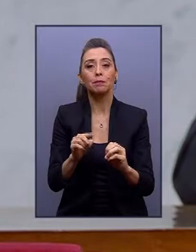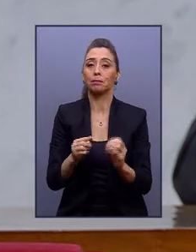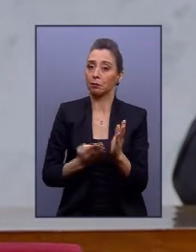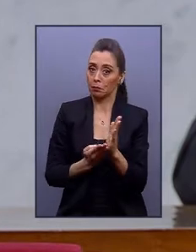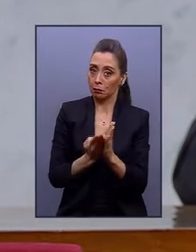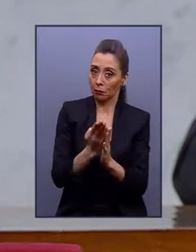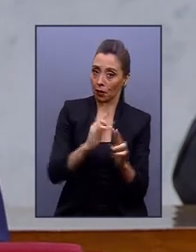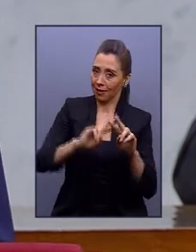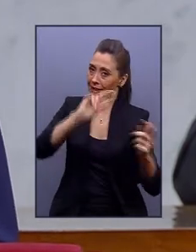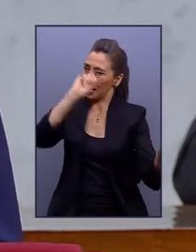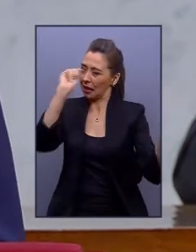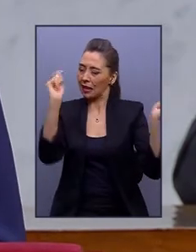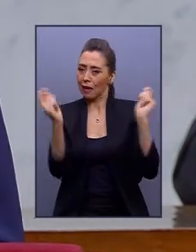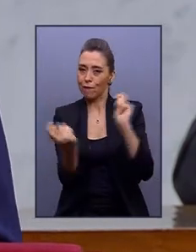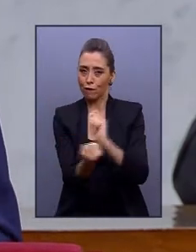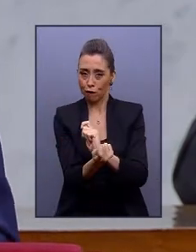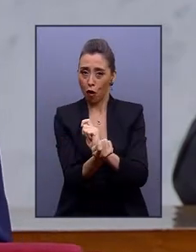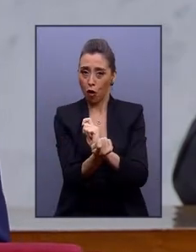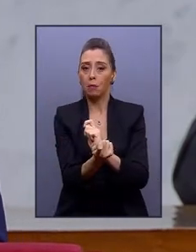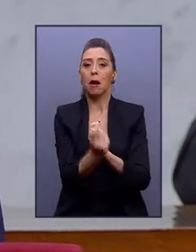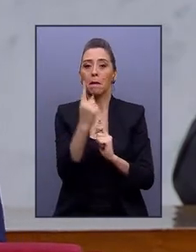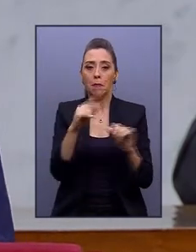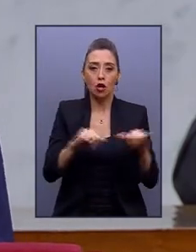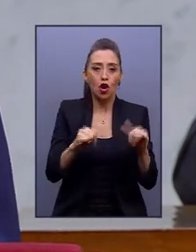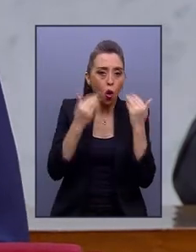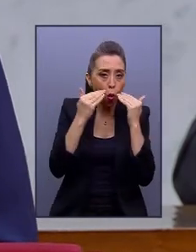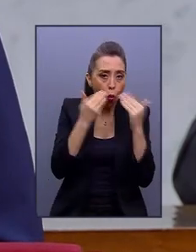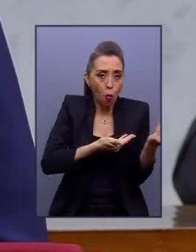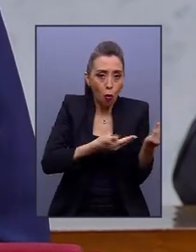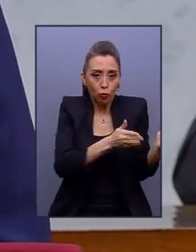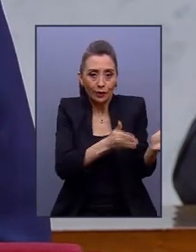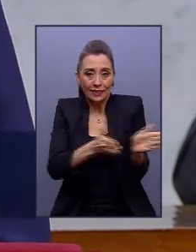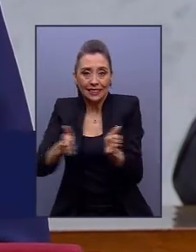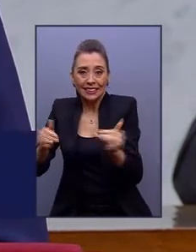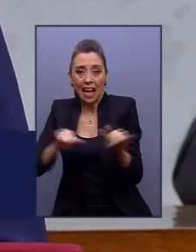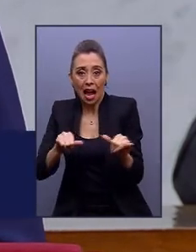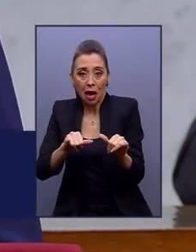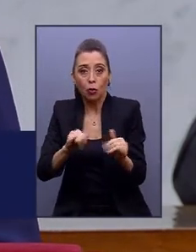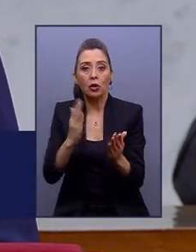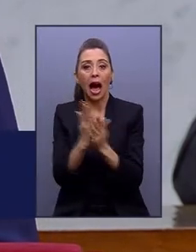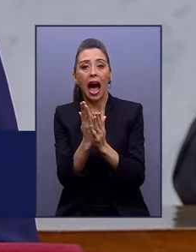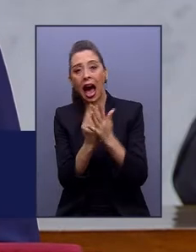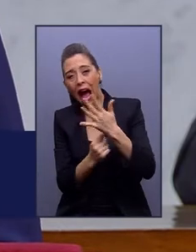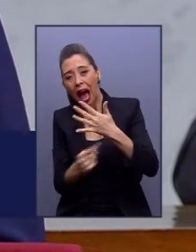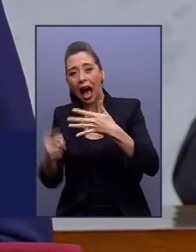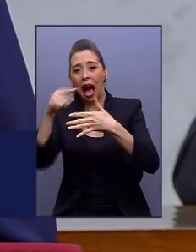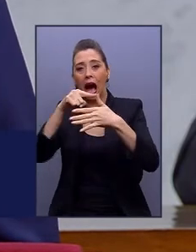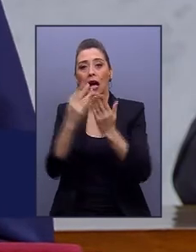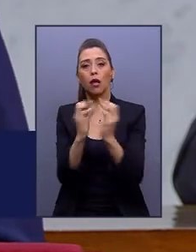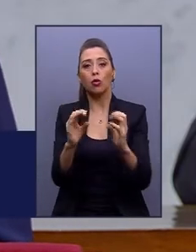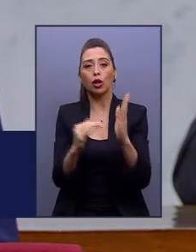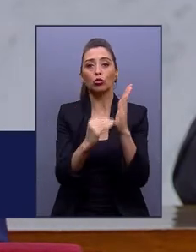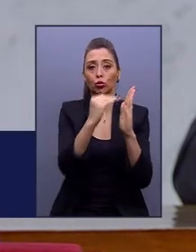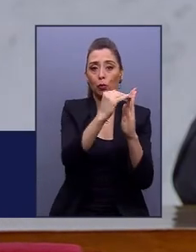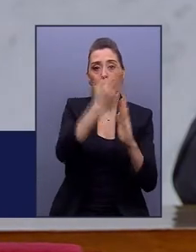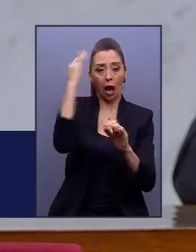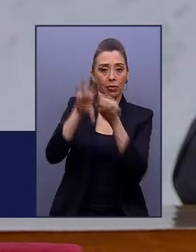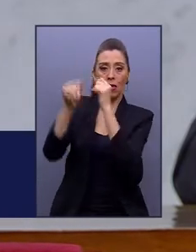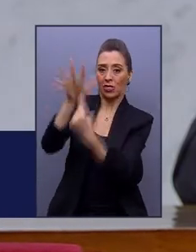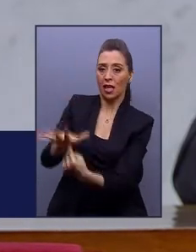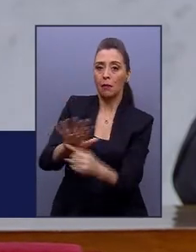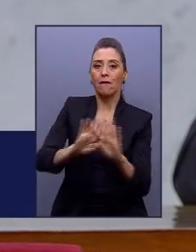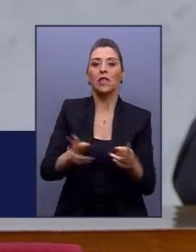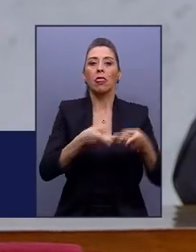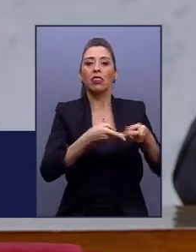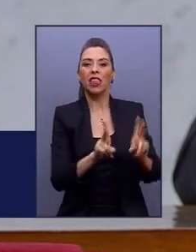reforma estructural, impactando desde la sala cuna hasta la educación superior, cambiando el foco desde la discriminación al derecho, desde el